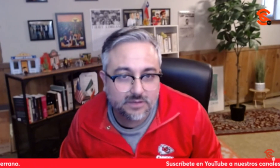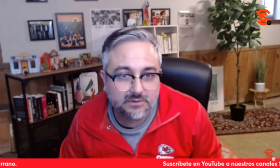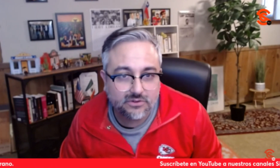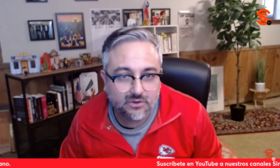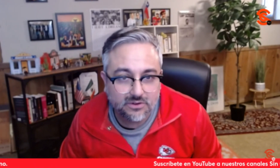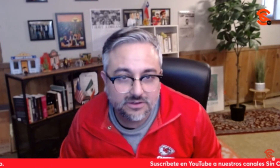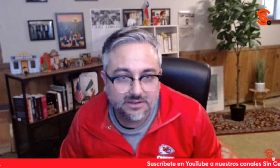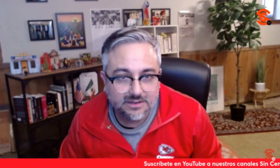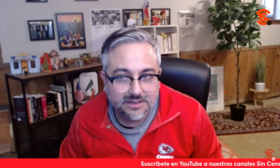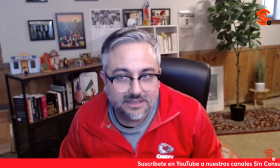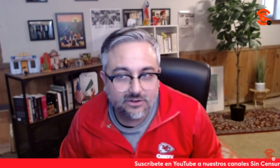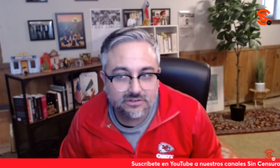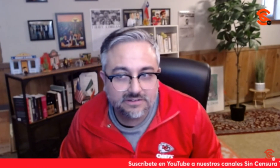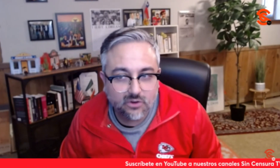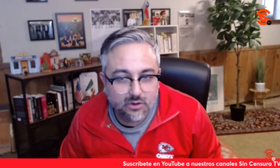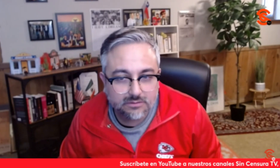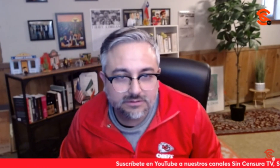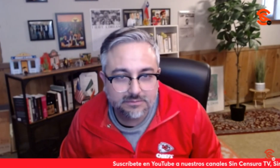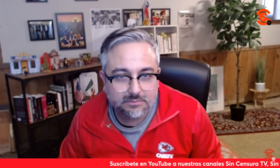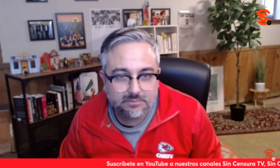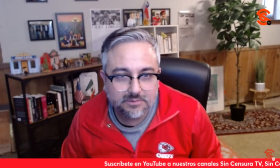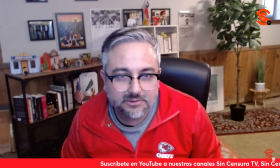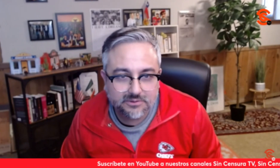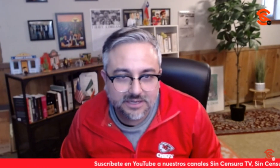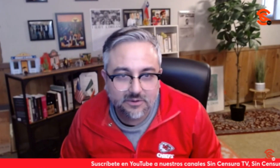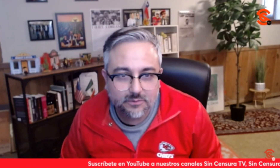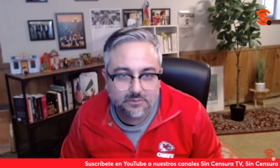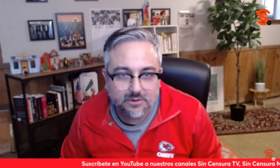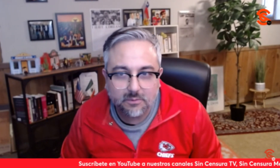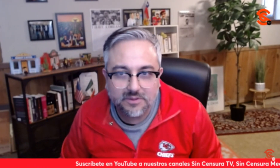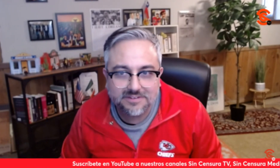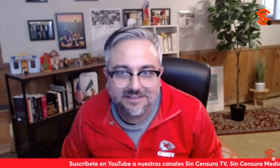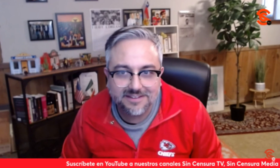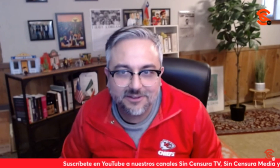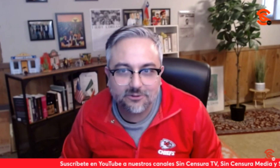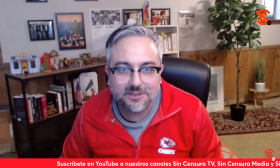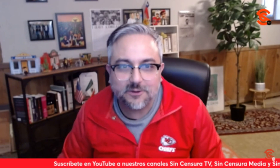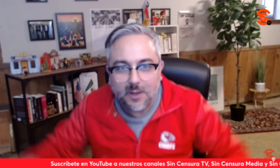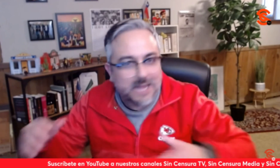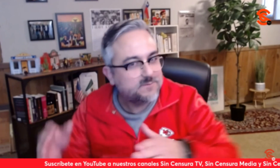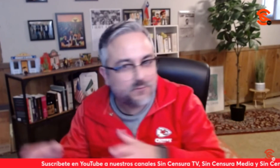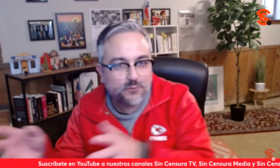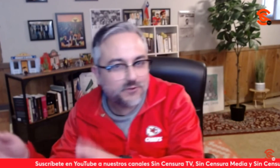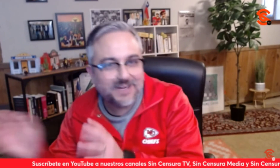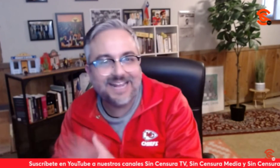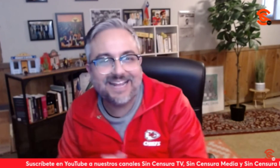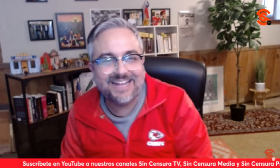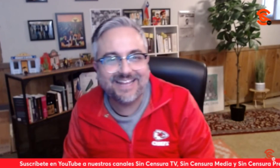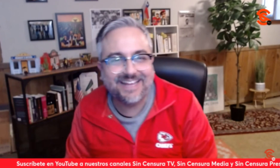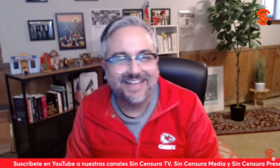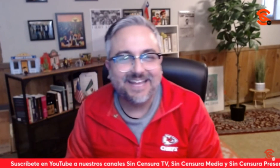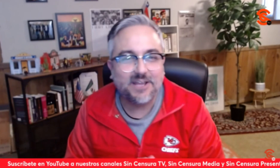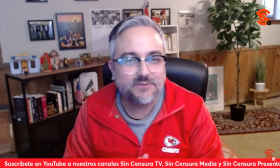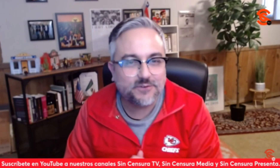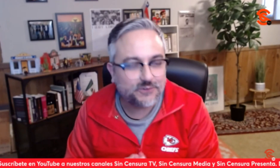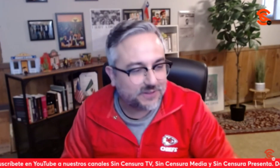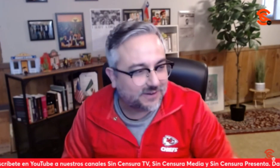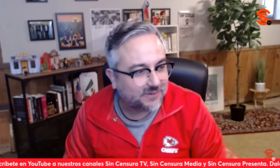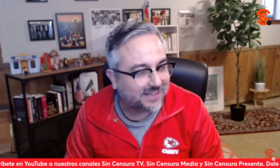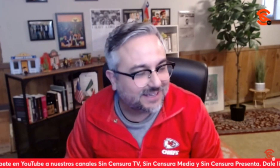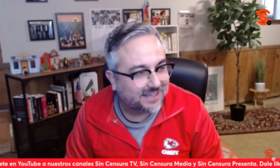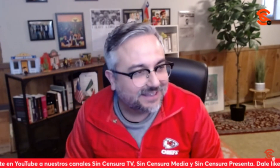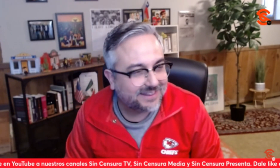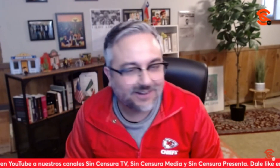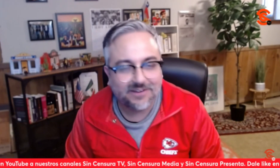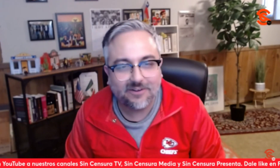ahí en Univisión. No sé si hoy, pues no sé, ¿no? Como dice Diego Cedillo, en función de